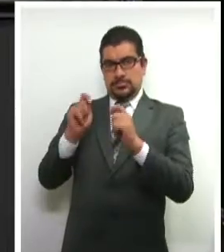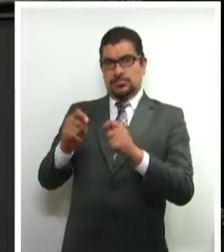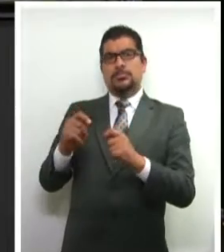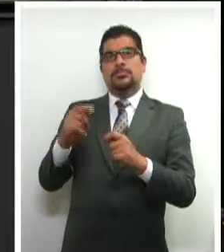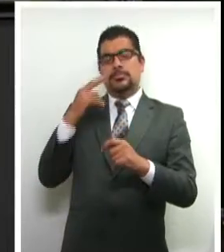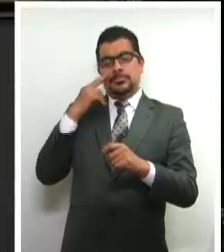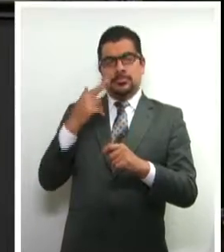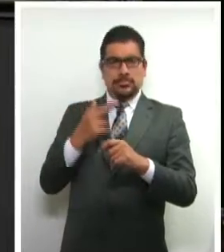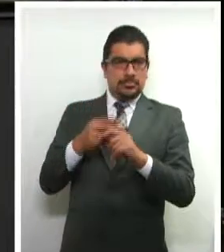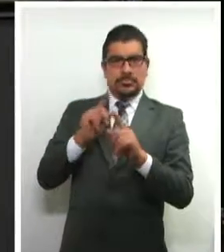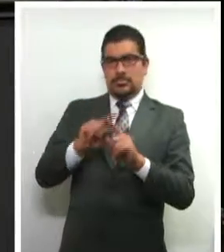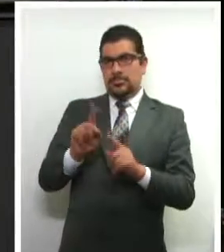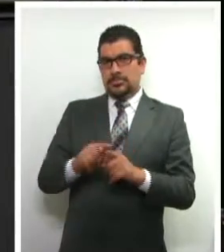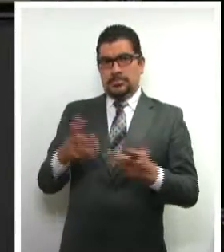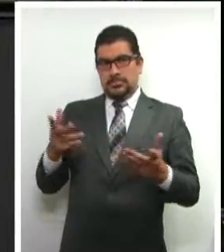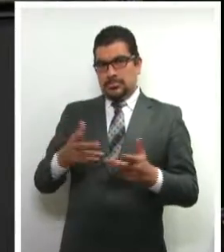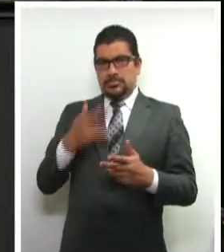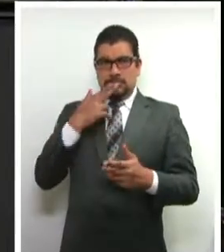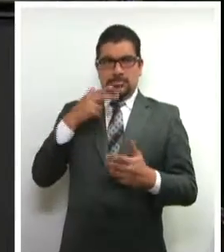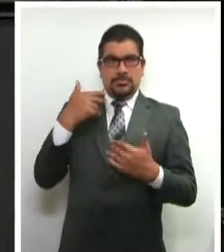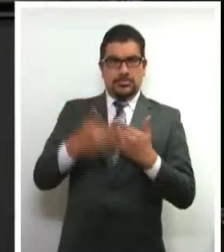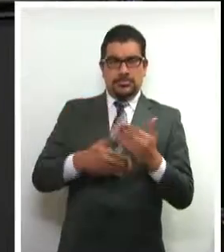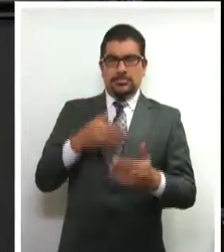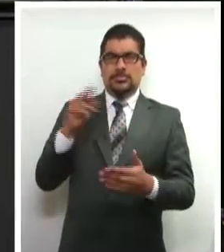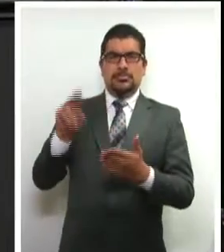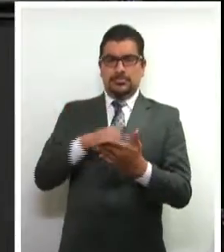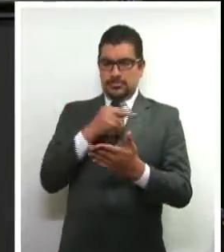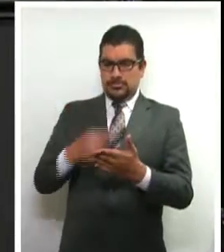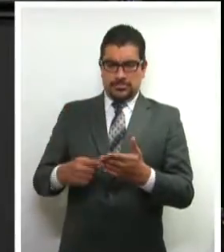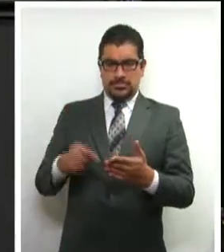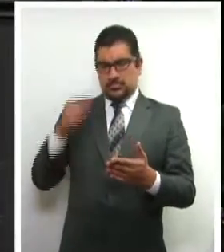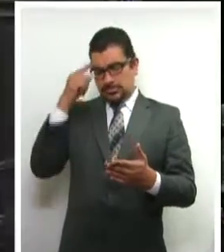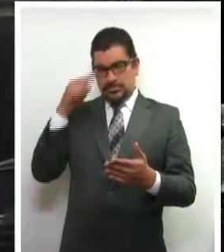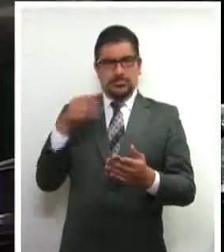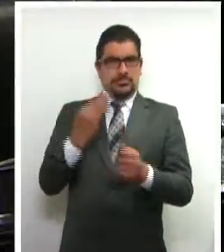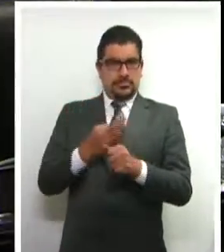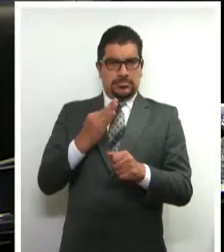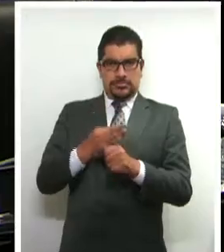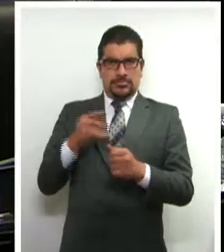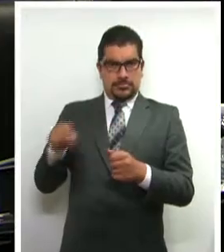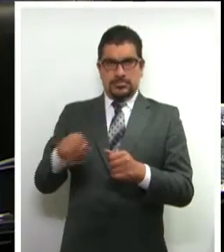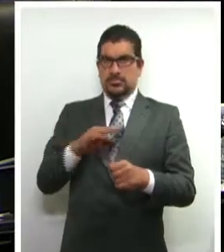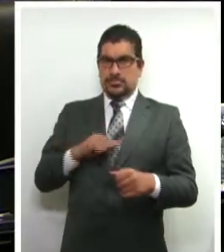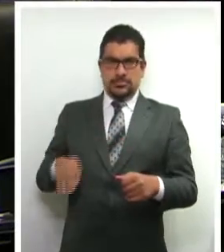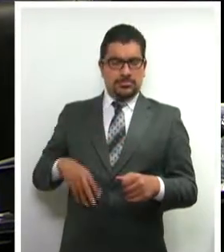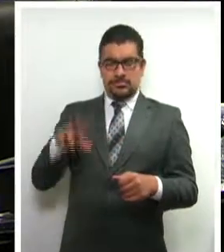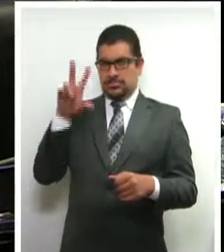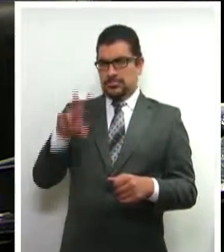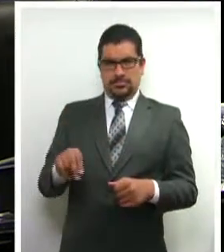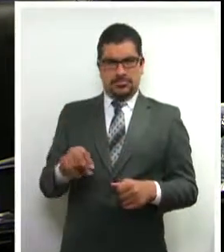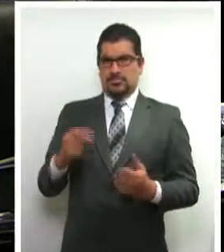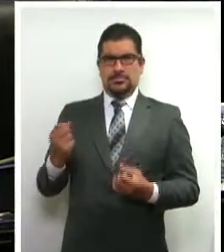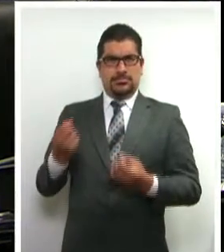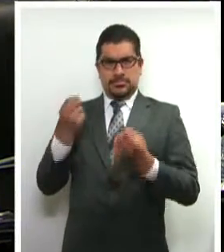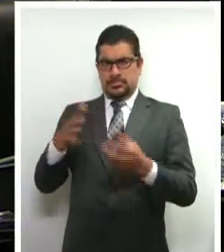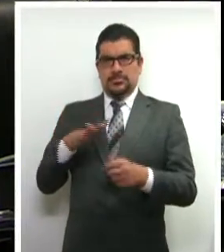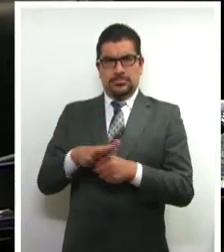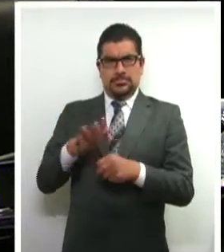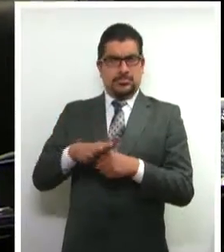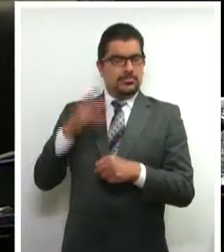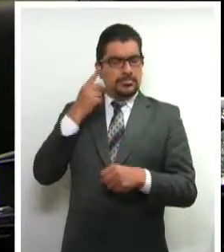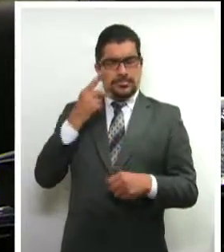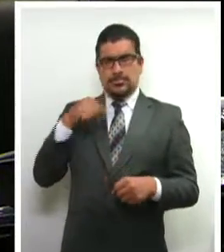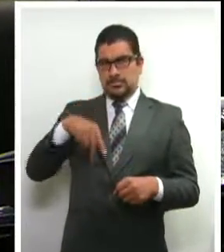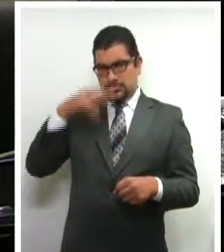y funciones, no supuso en realidad la anulación de la participación del municipio en la vida pública y política de la Ciudad de